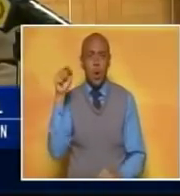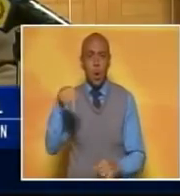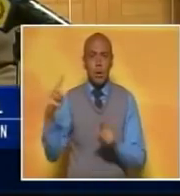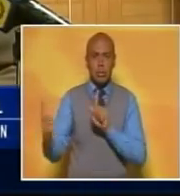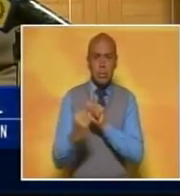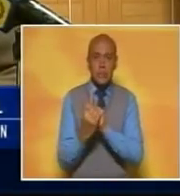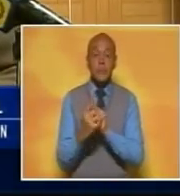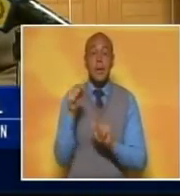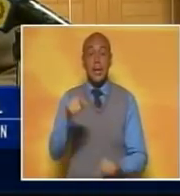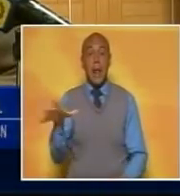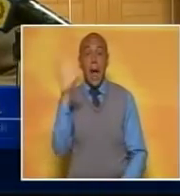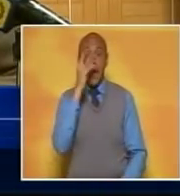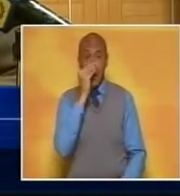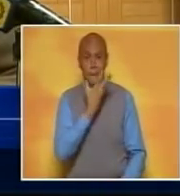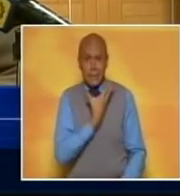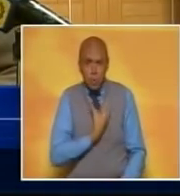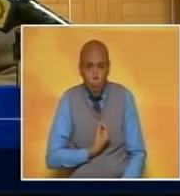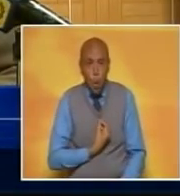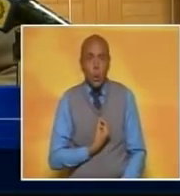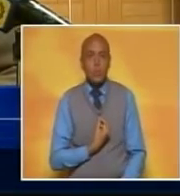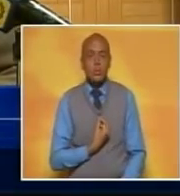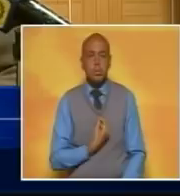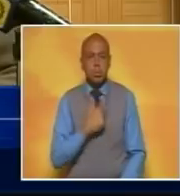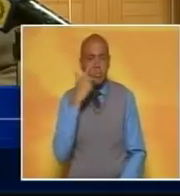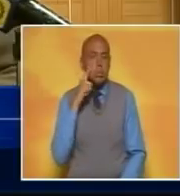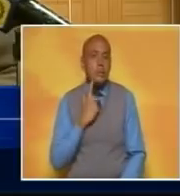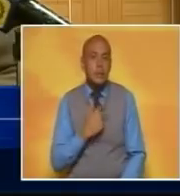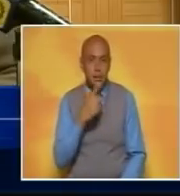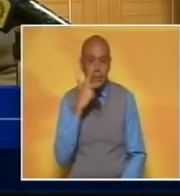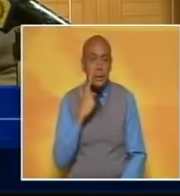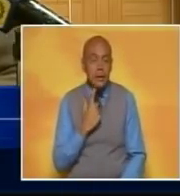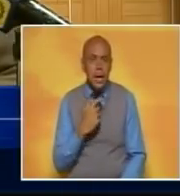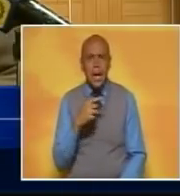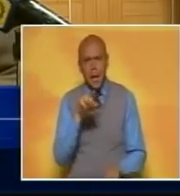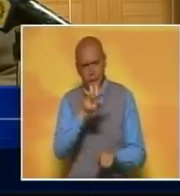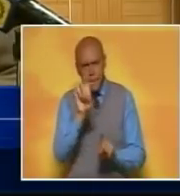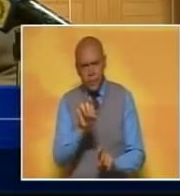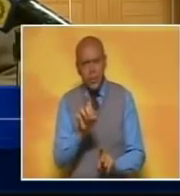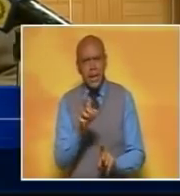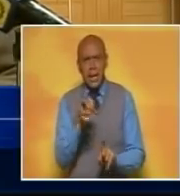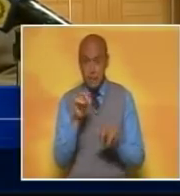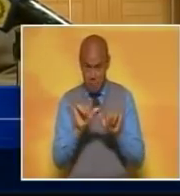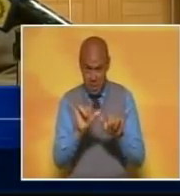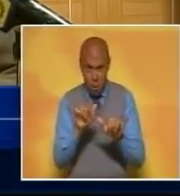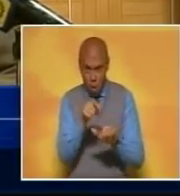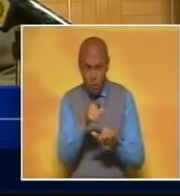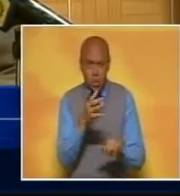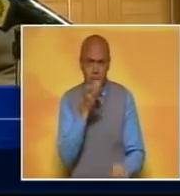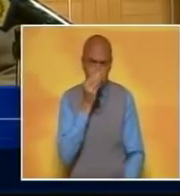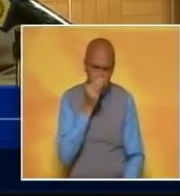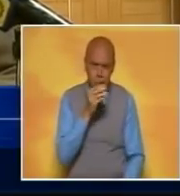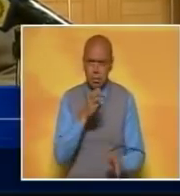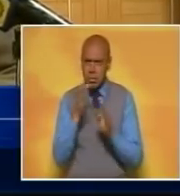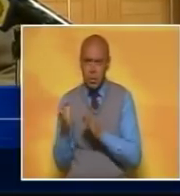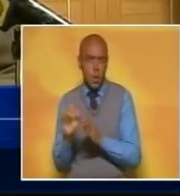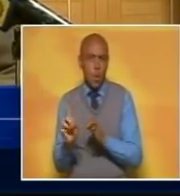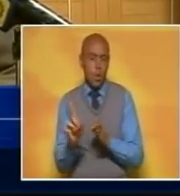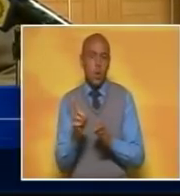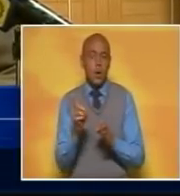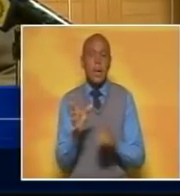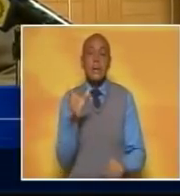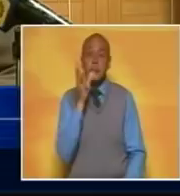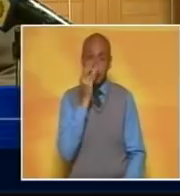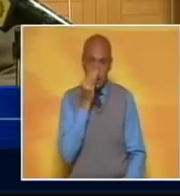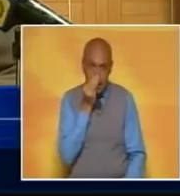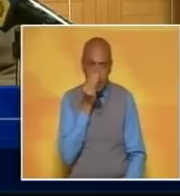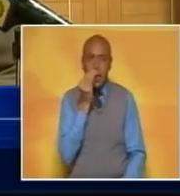La depresión es una enfermedad, no es lo mismo estar deprimido que estar triste. La tristeza es una emoción. Después de haber tenido